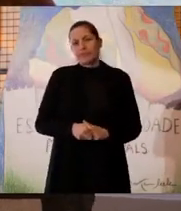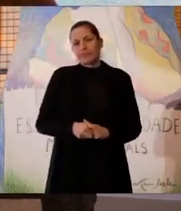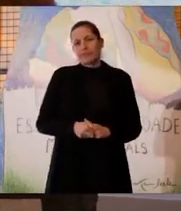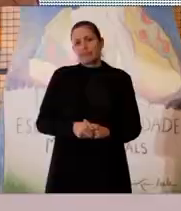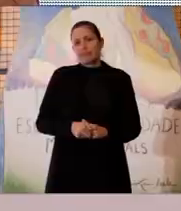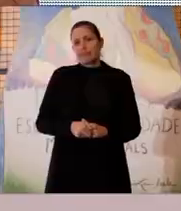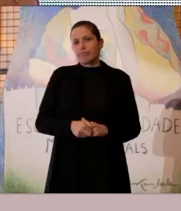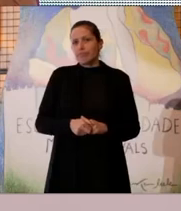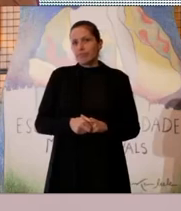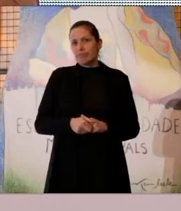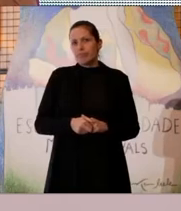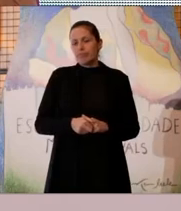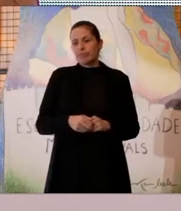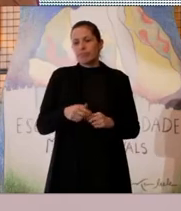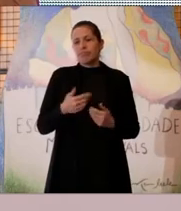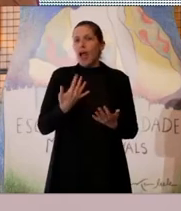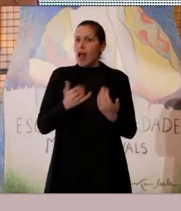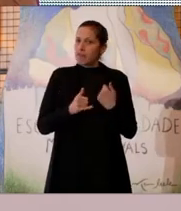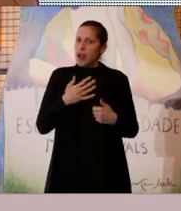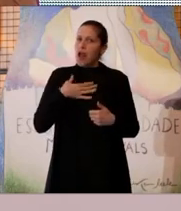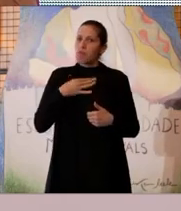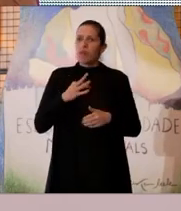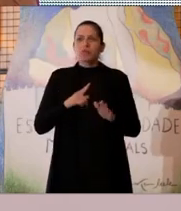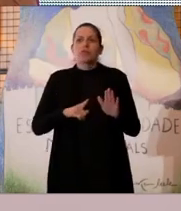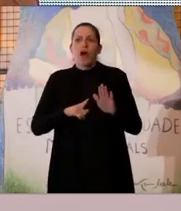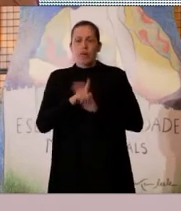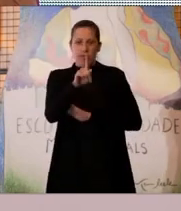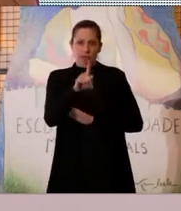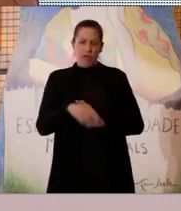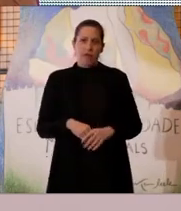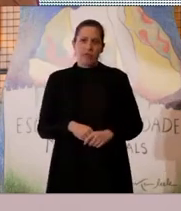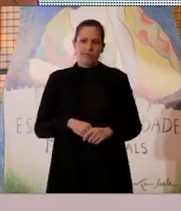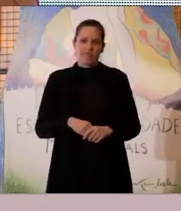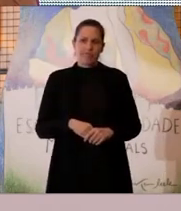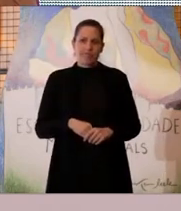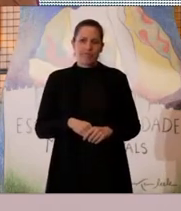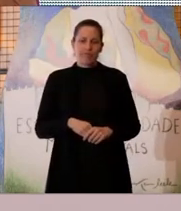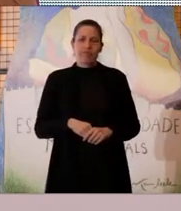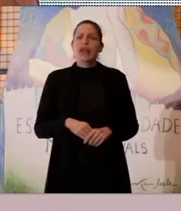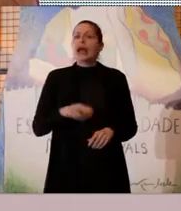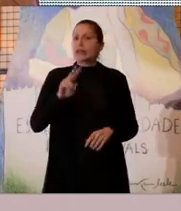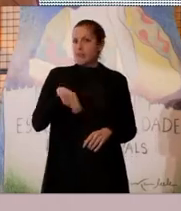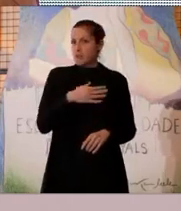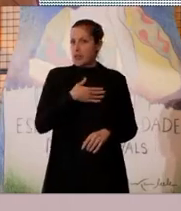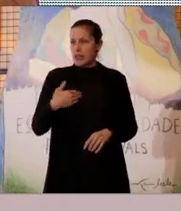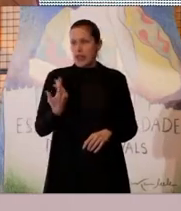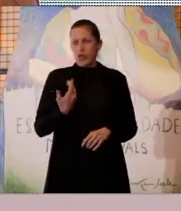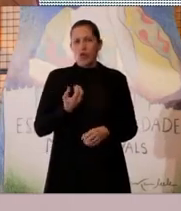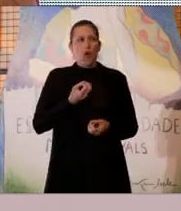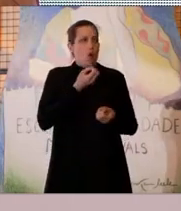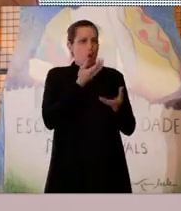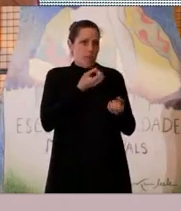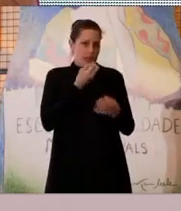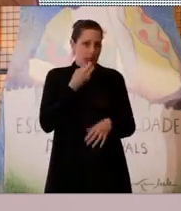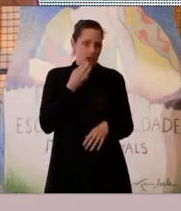hace hace que avancemos y bueno es un general y luego quería hacer dos comentarios con respecto perdón a lo